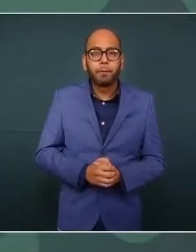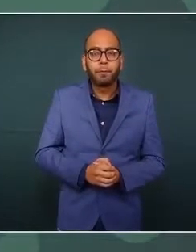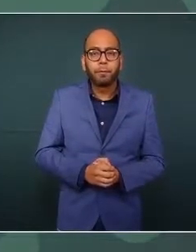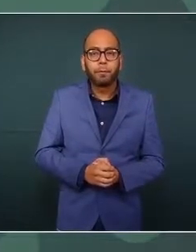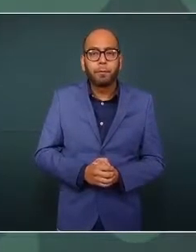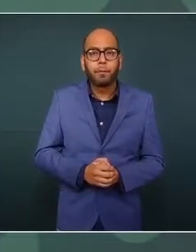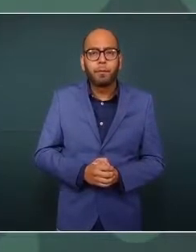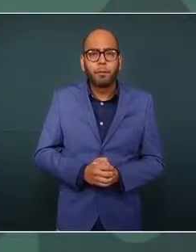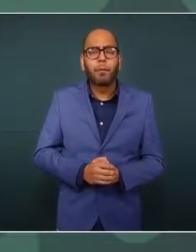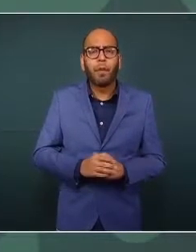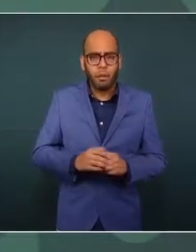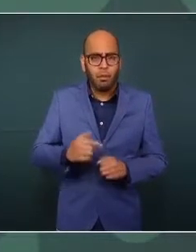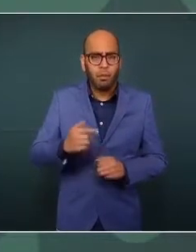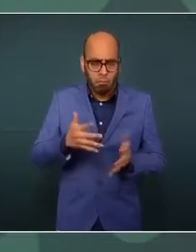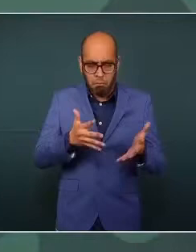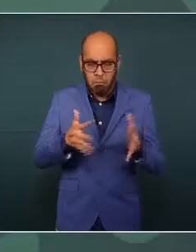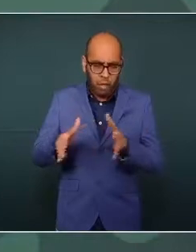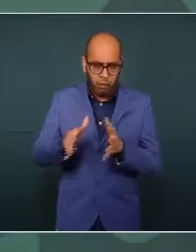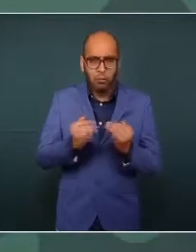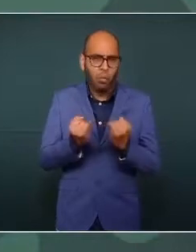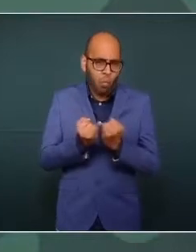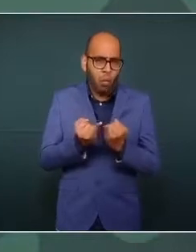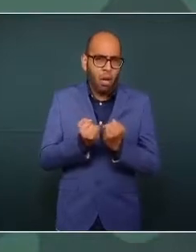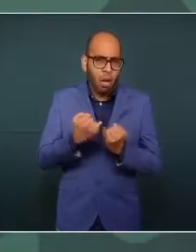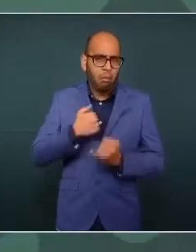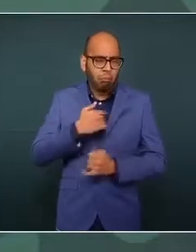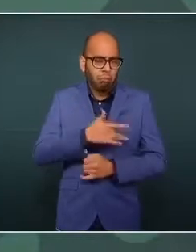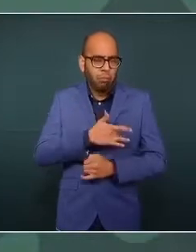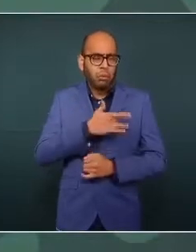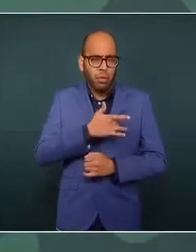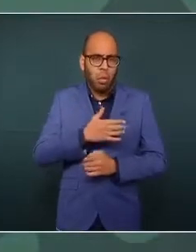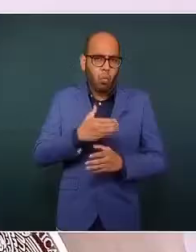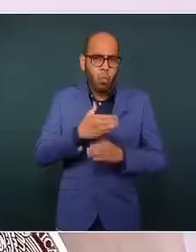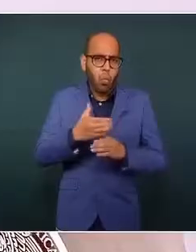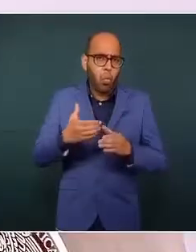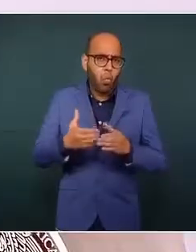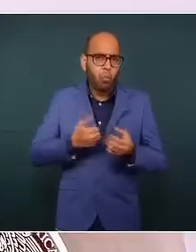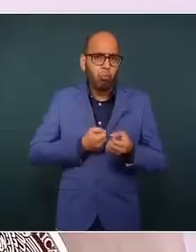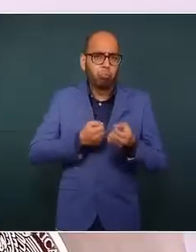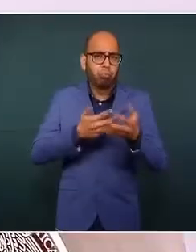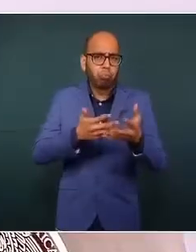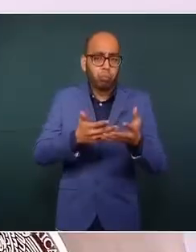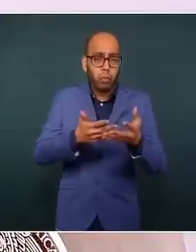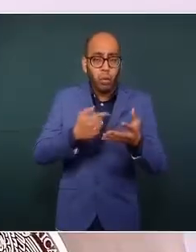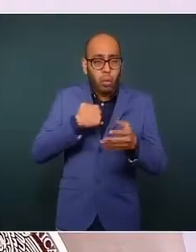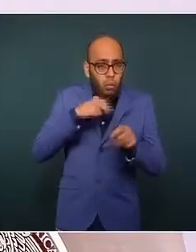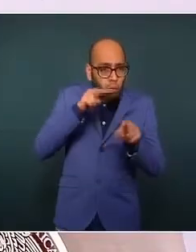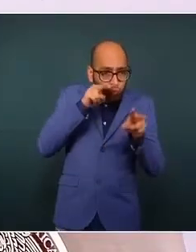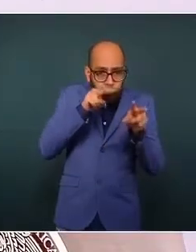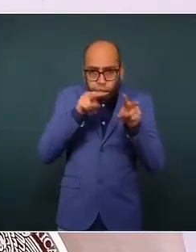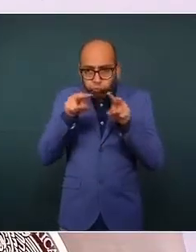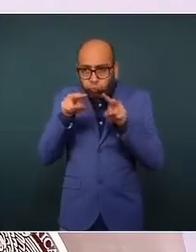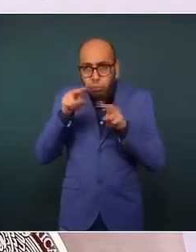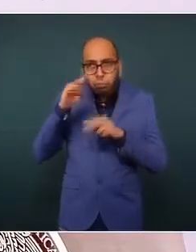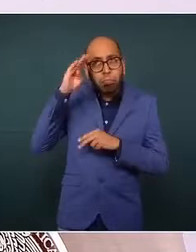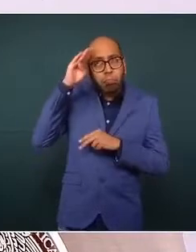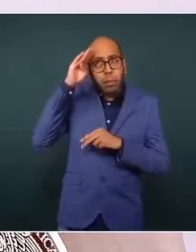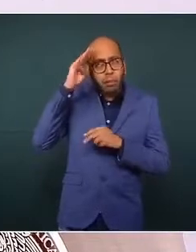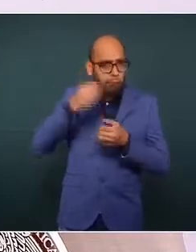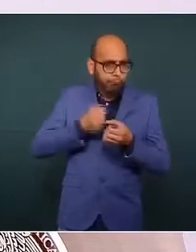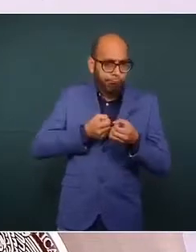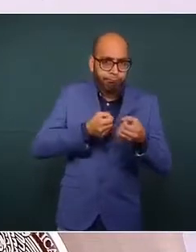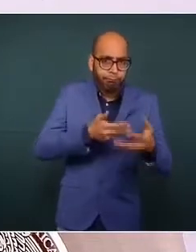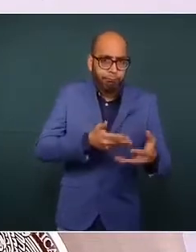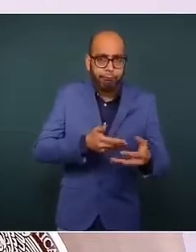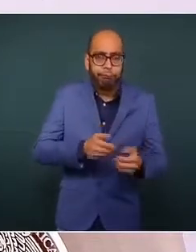es mi sentir, es decir las cosas como las veo y las pienso. Y en el